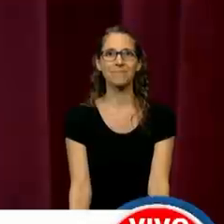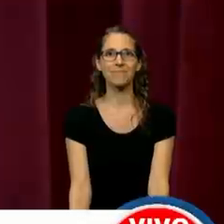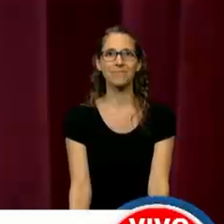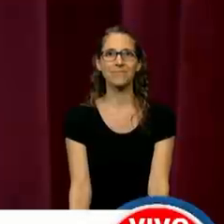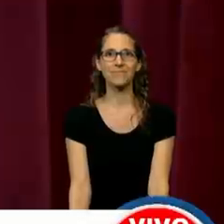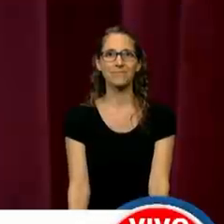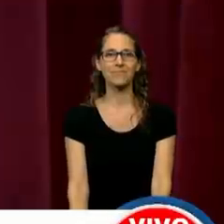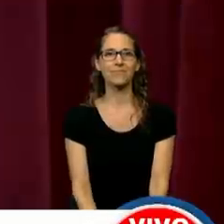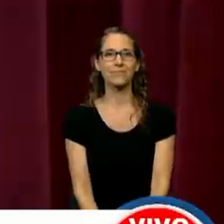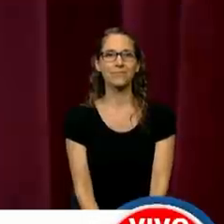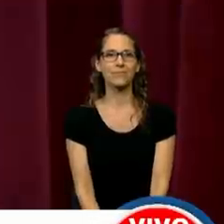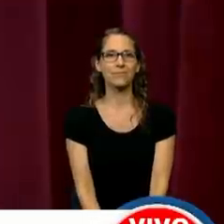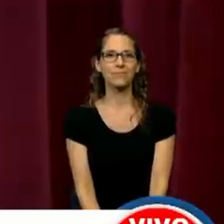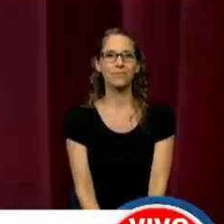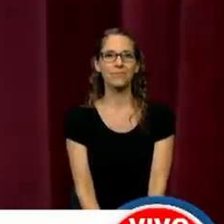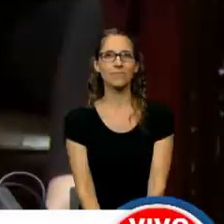osuna